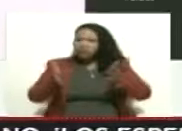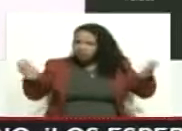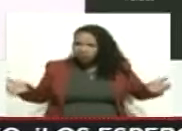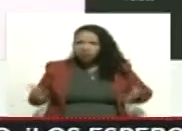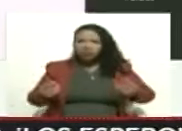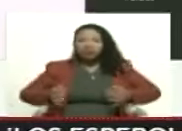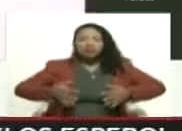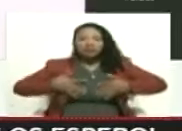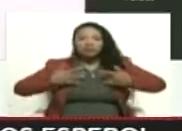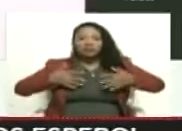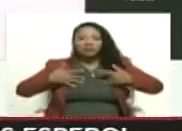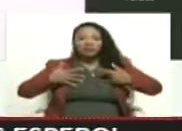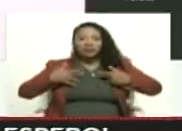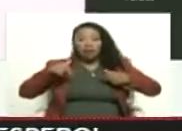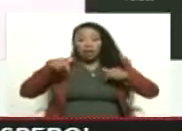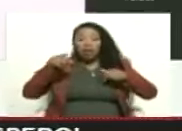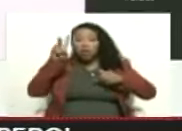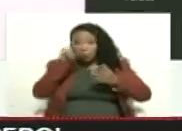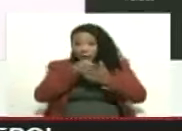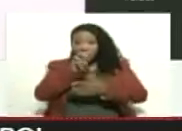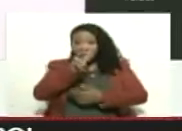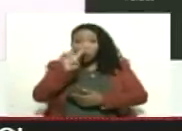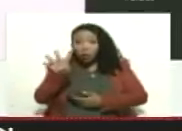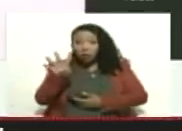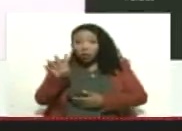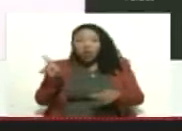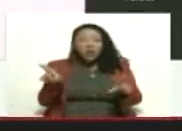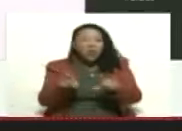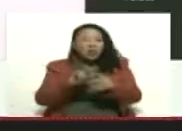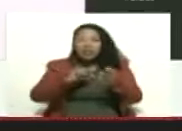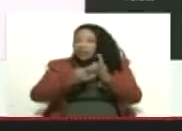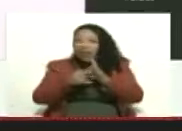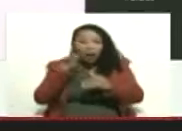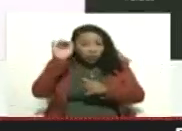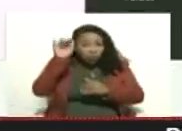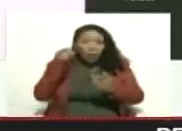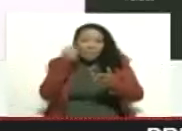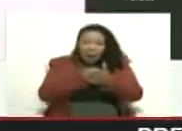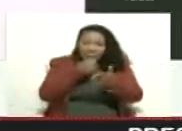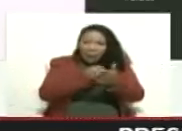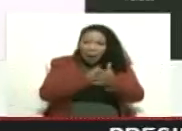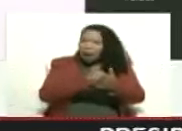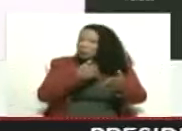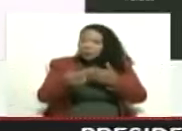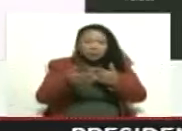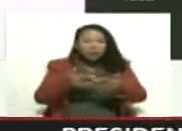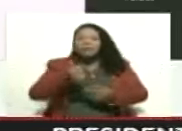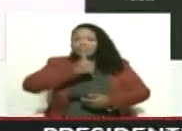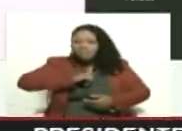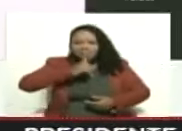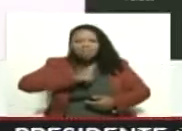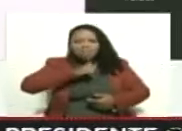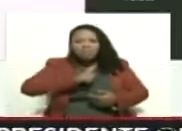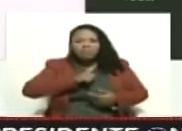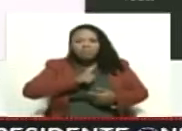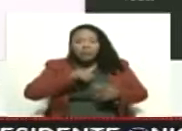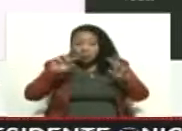muchas batallas pero también tiene que ser de muchas victorias Victoria es ejemplarizante